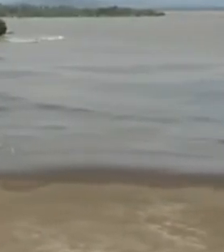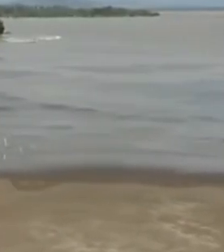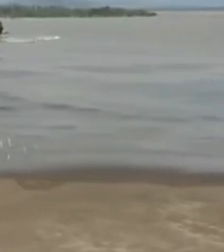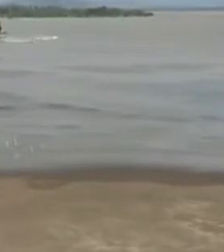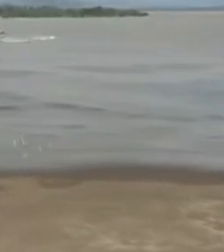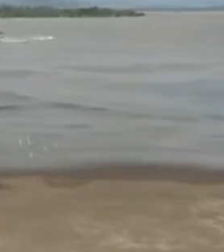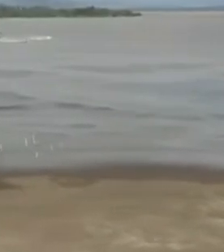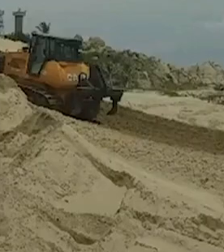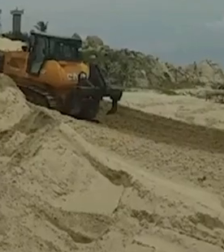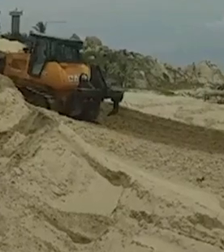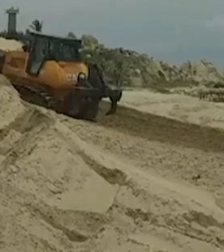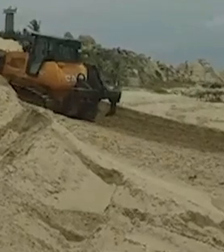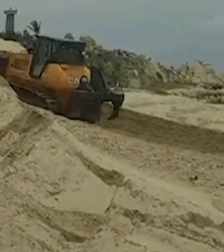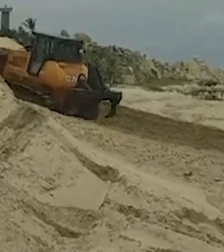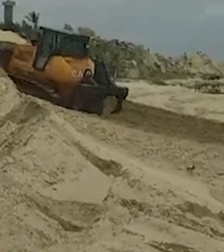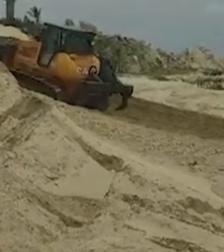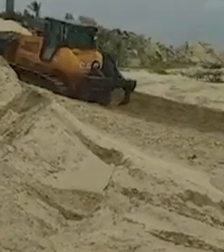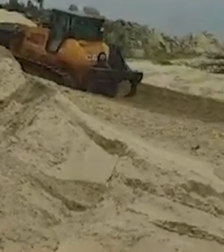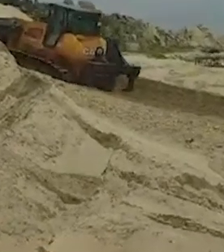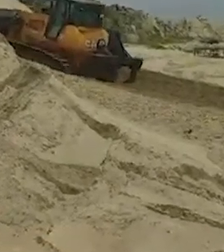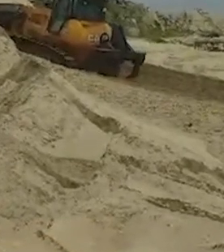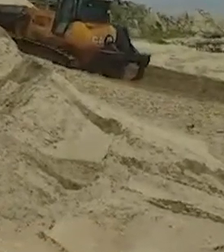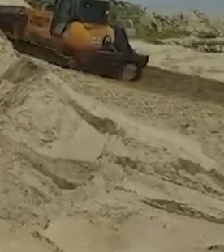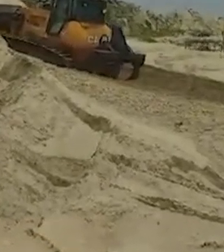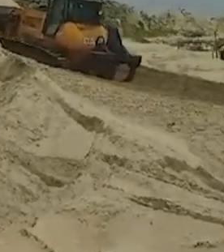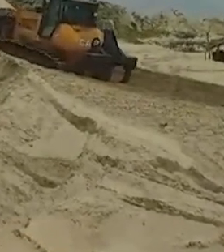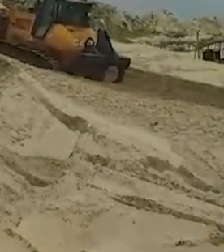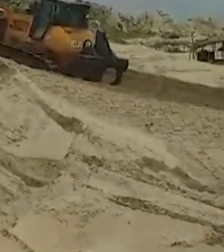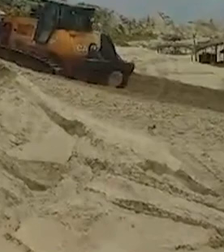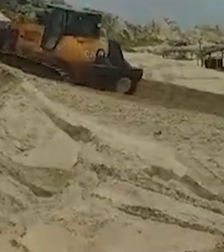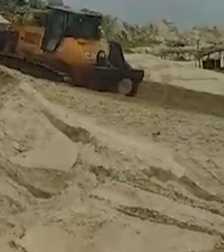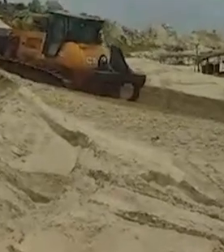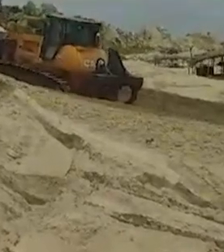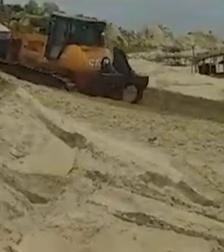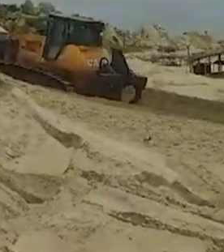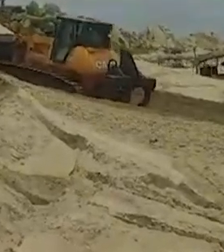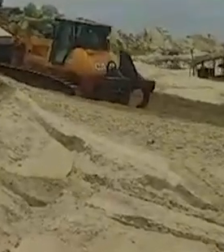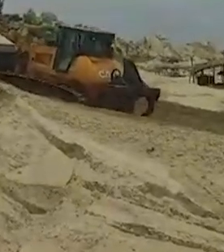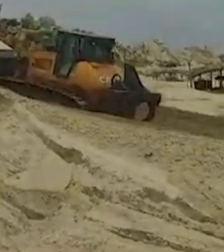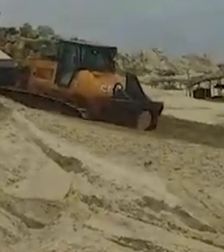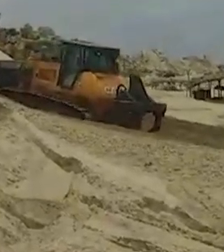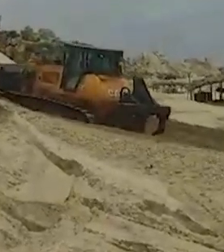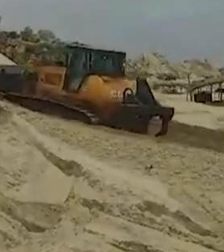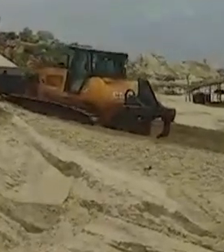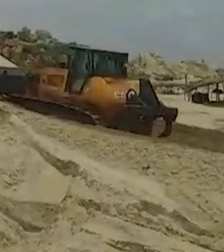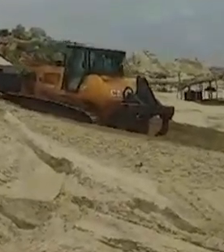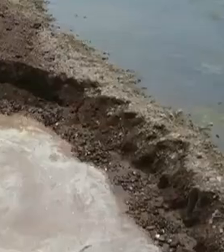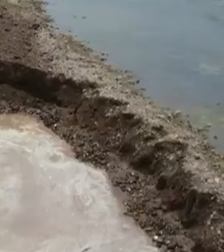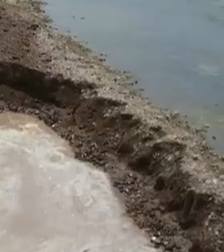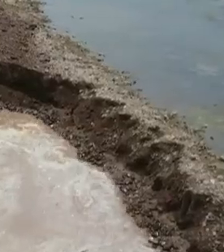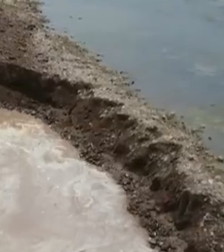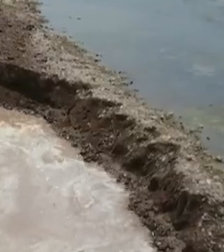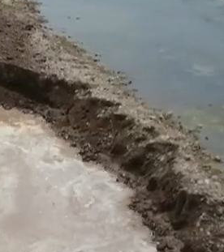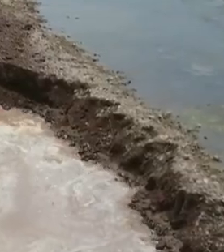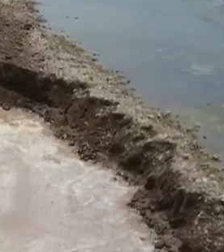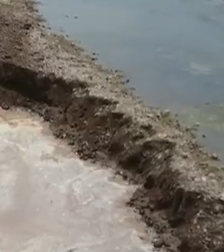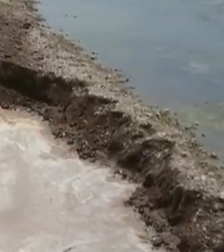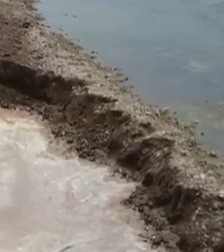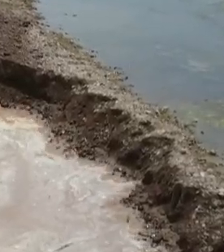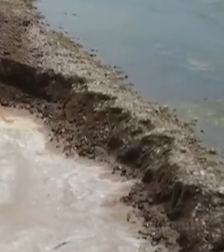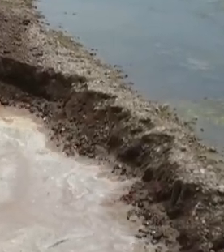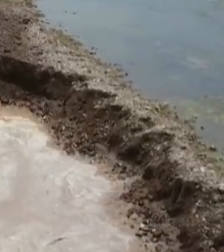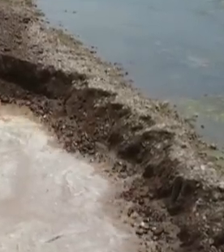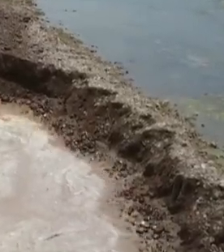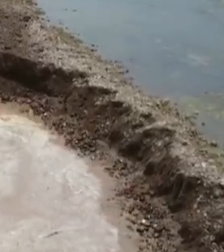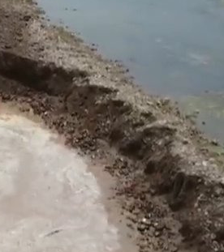menor magnitud. Las excavadoras se utilizan para extraer material y posteriormente depositarlo en vehículos tipo